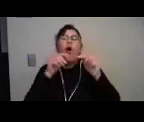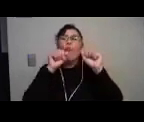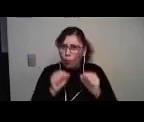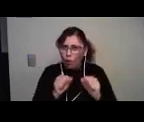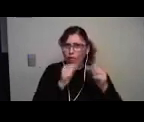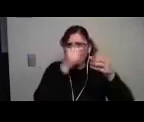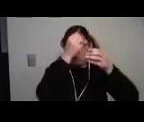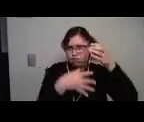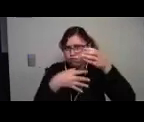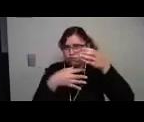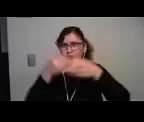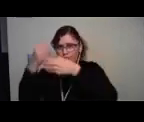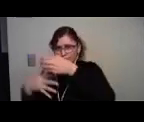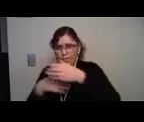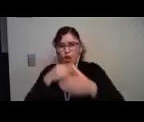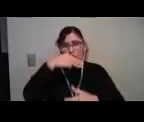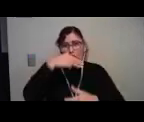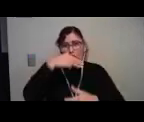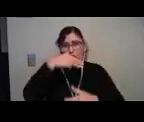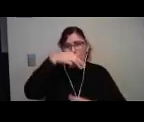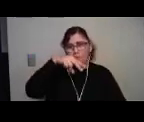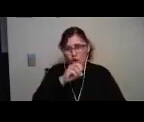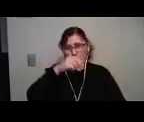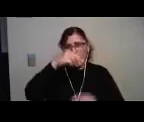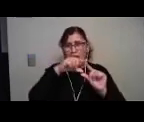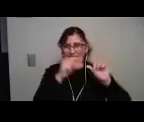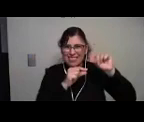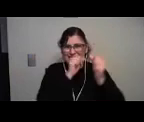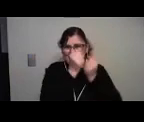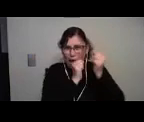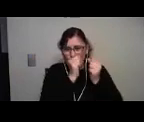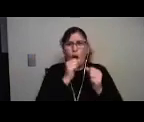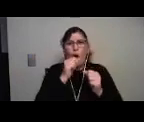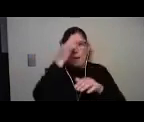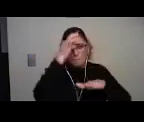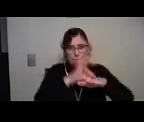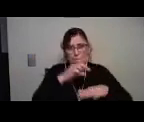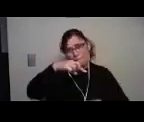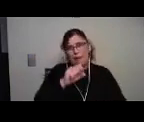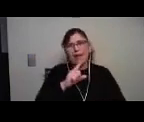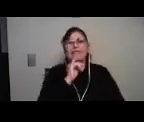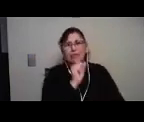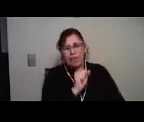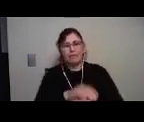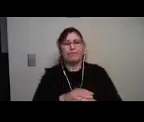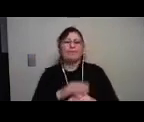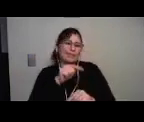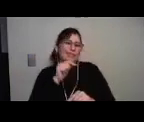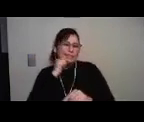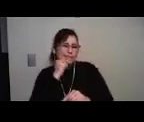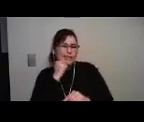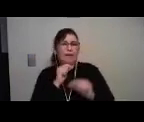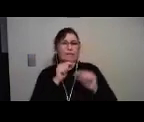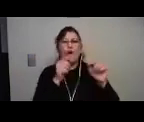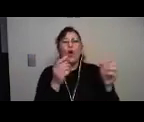en mononeuropatía, ¿ya? O polineuropatía, ¿ya? La mononeuropatía significa que afectan a un